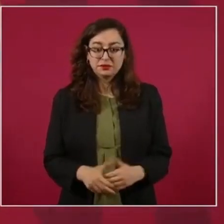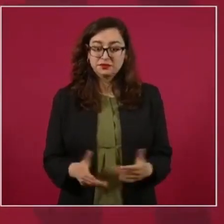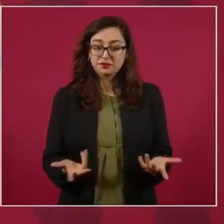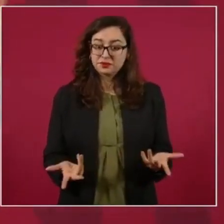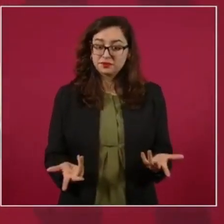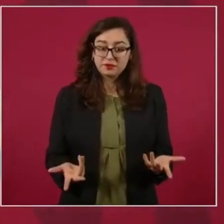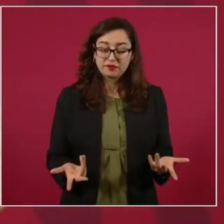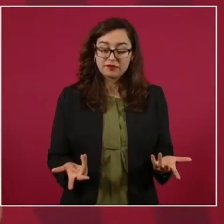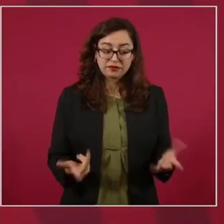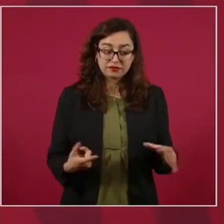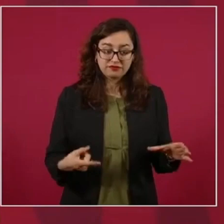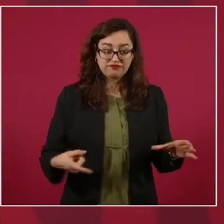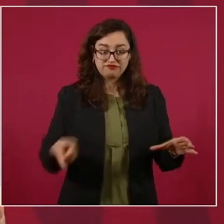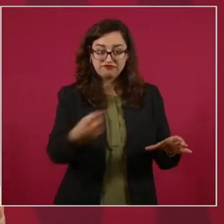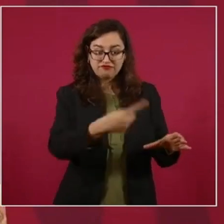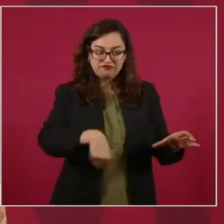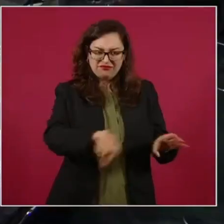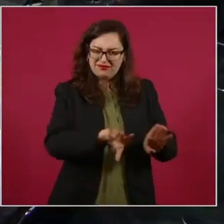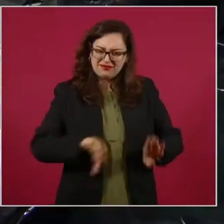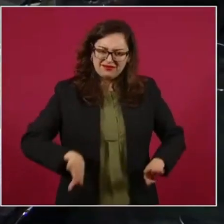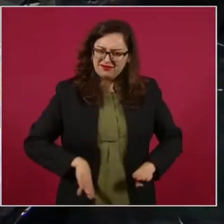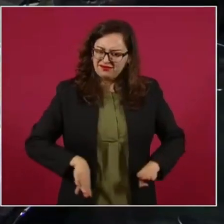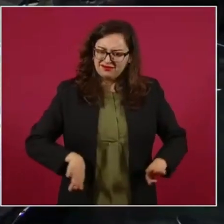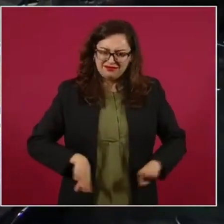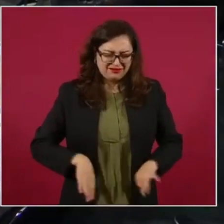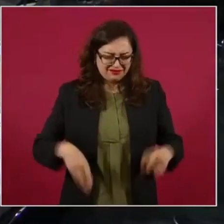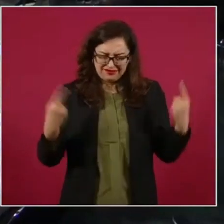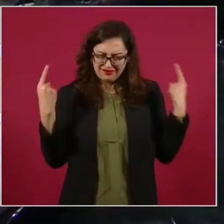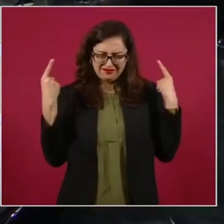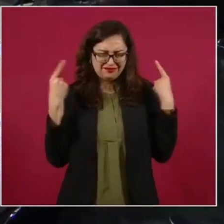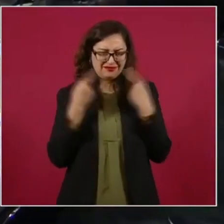los que actúan de esa manera.